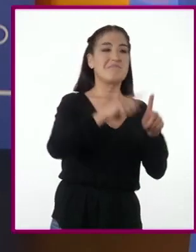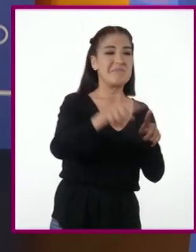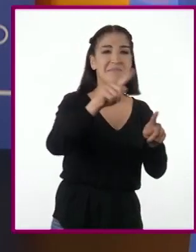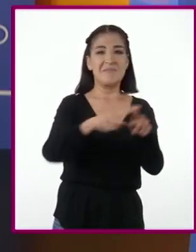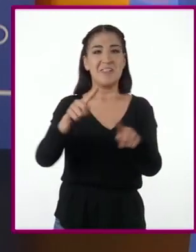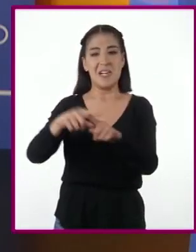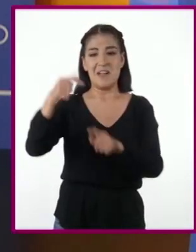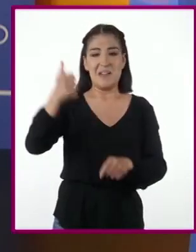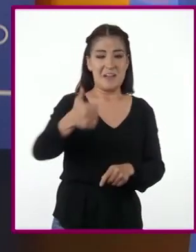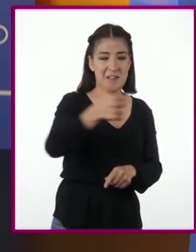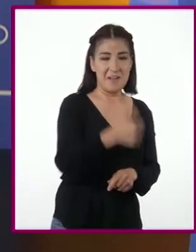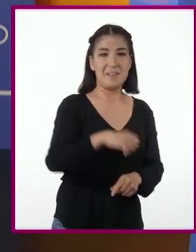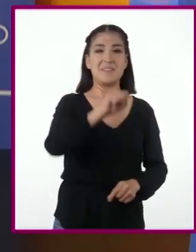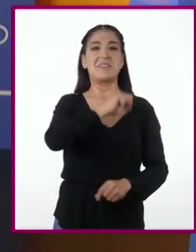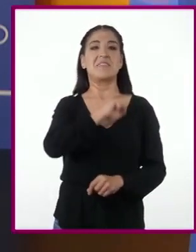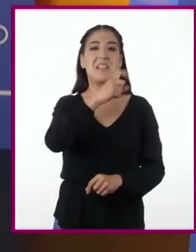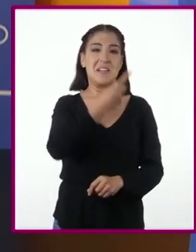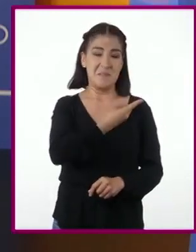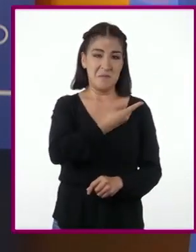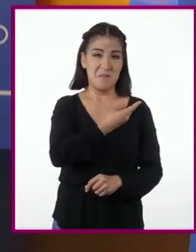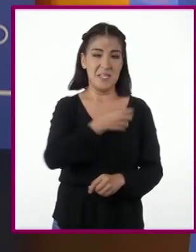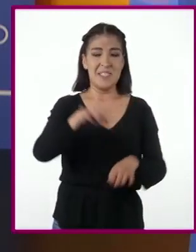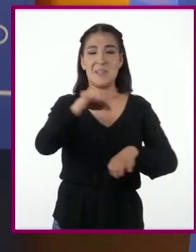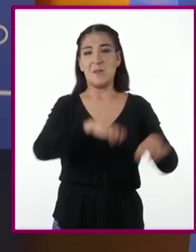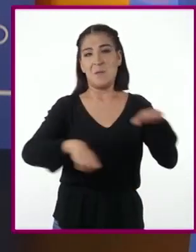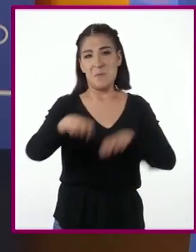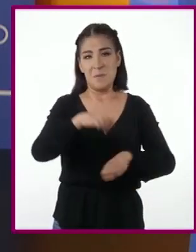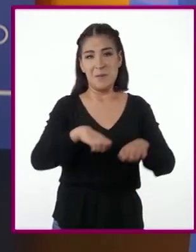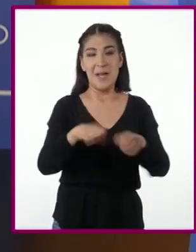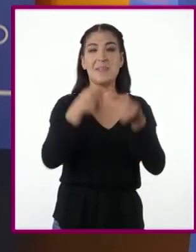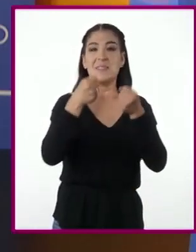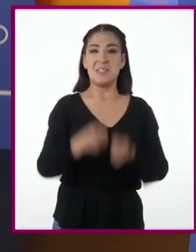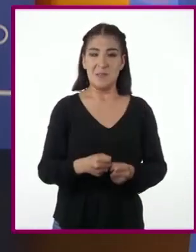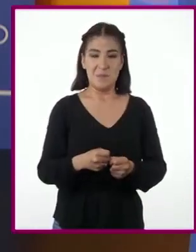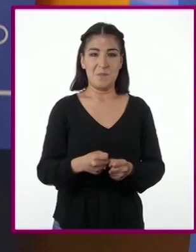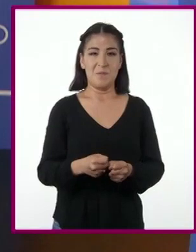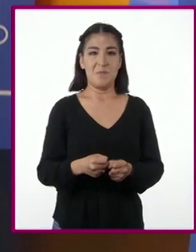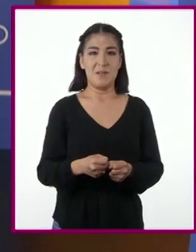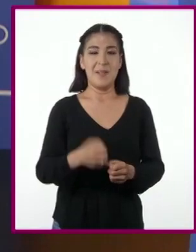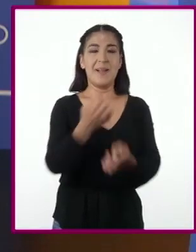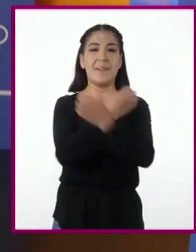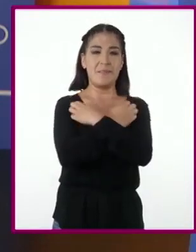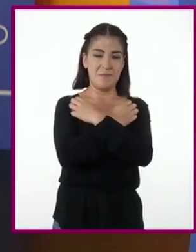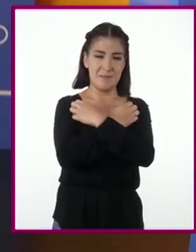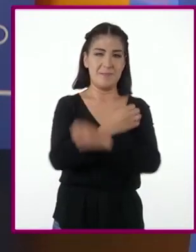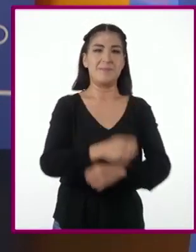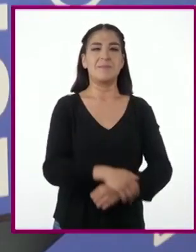posicionamientos como la salud, economía, seguridad, educación.